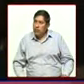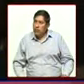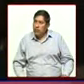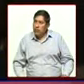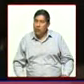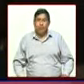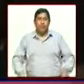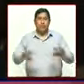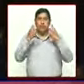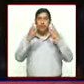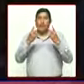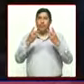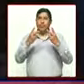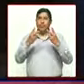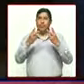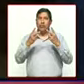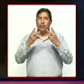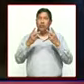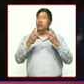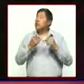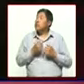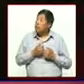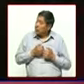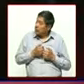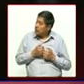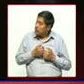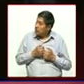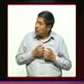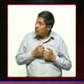Muy bien, vemos las imágenes de este traslado.